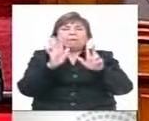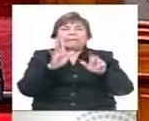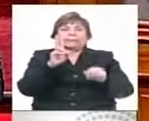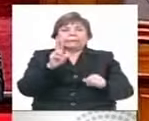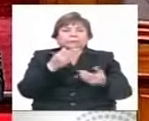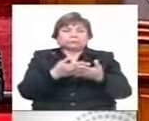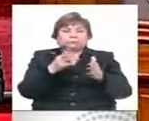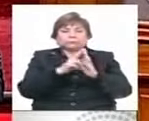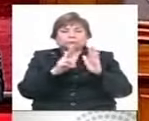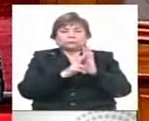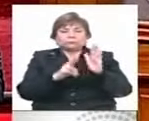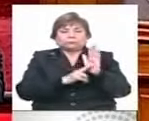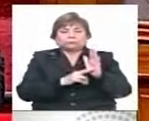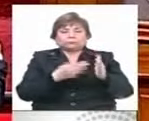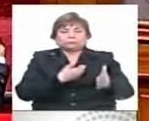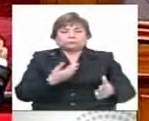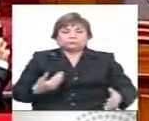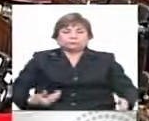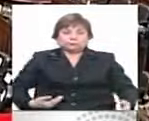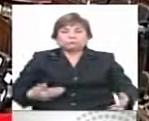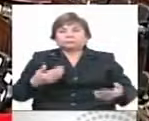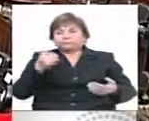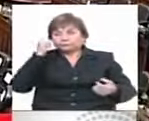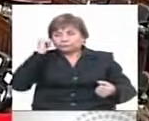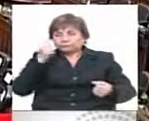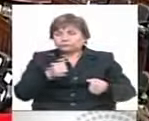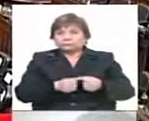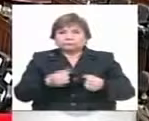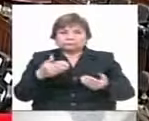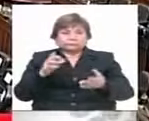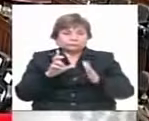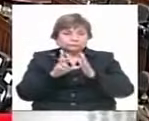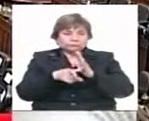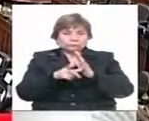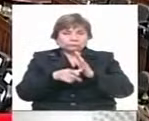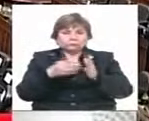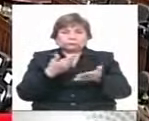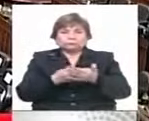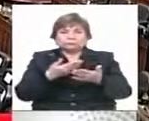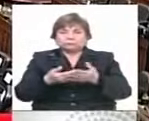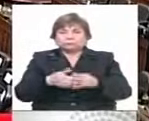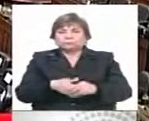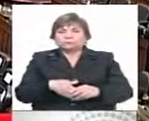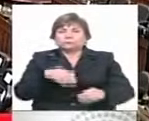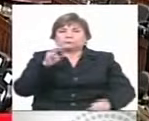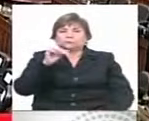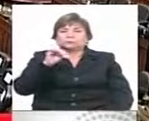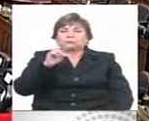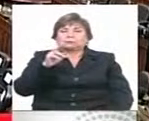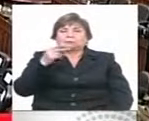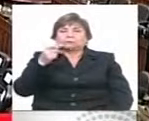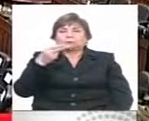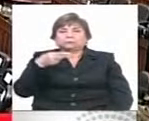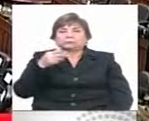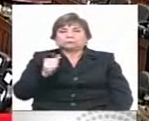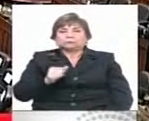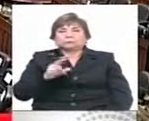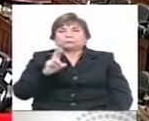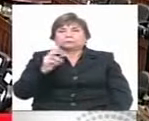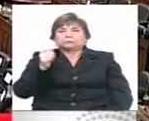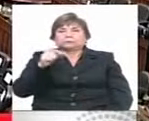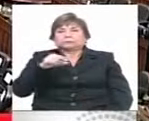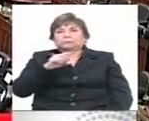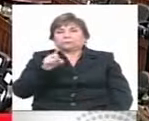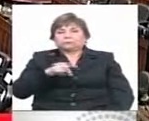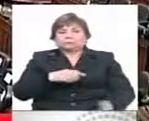del reglamento del Congreso. Recordar que luego de la presentación de Mirta Vázquez, presidenta del Consejo de Ministros, se